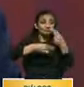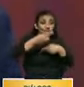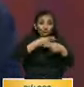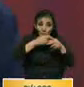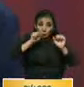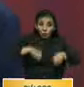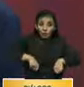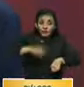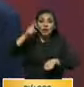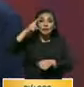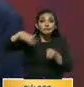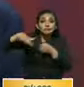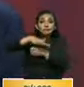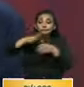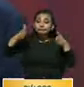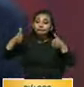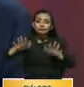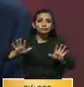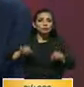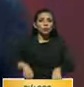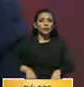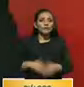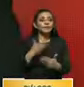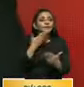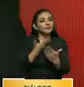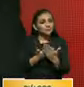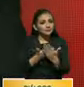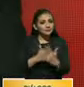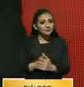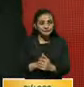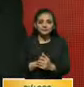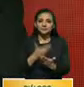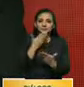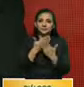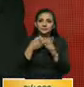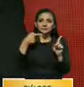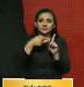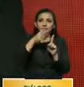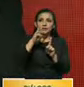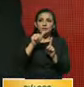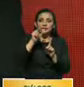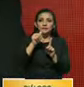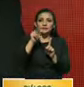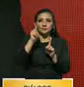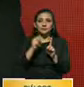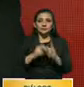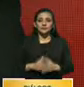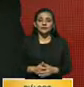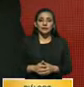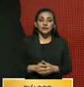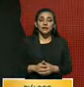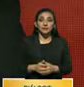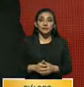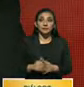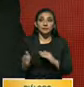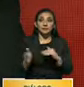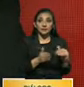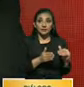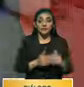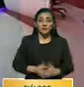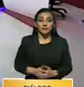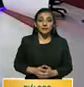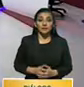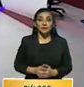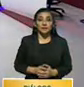se pueda, Estado donde se necesite. Muchas gracias. Muchas gracias a Washington Pesantes, el candidato de Unión Ecuatoriana, y vamos a escuchar